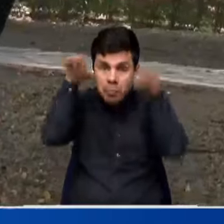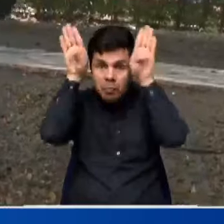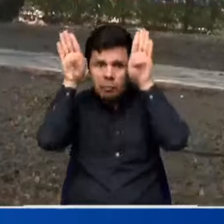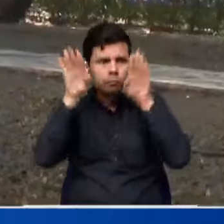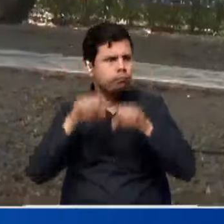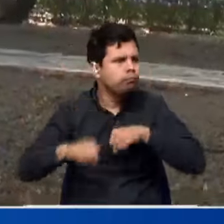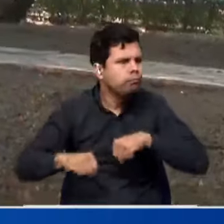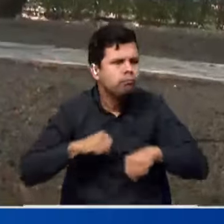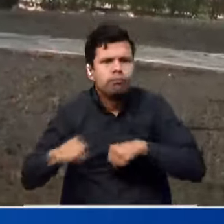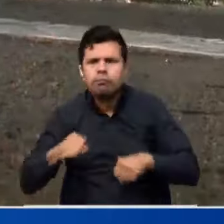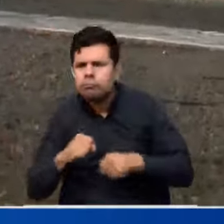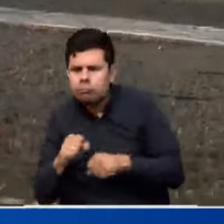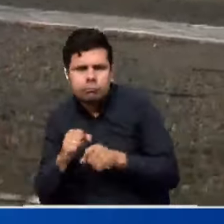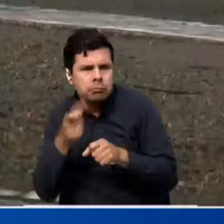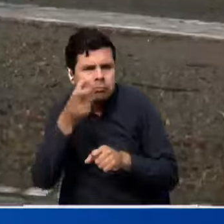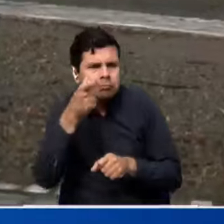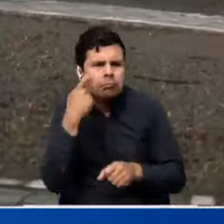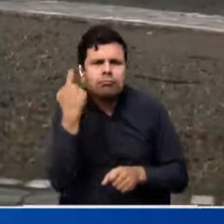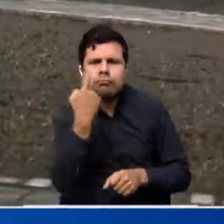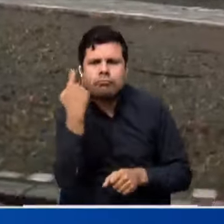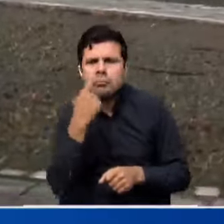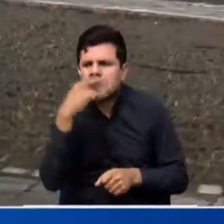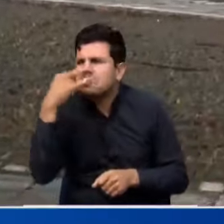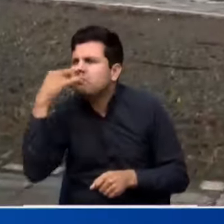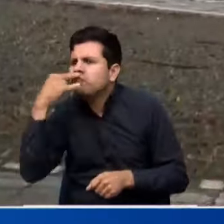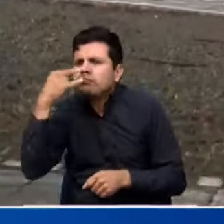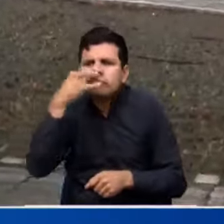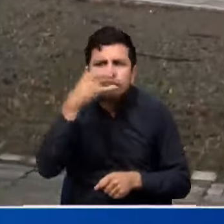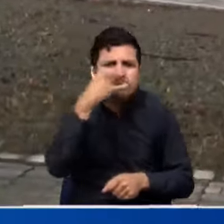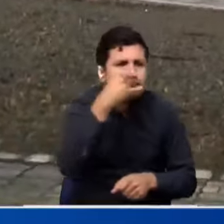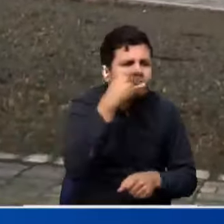y grandes misiones que permita seguir entregando